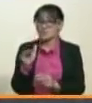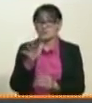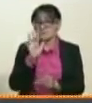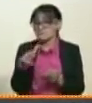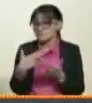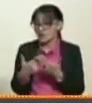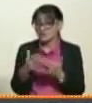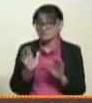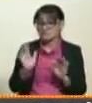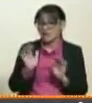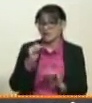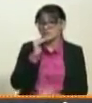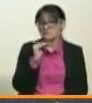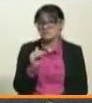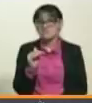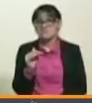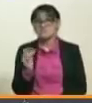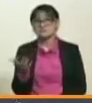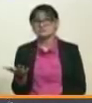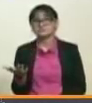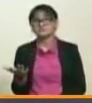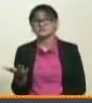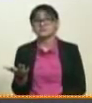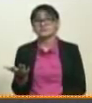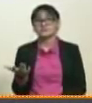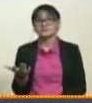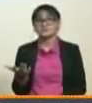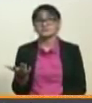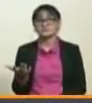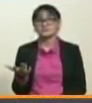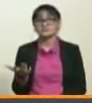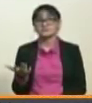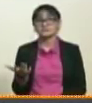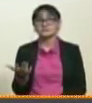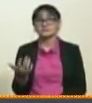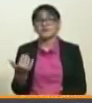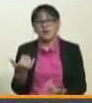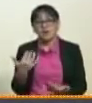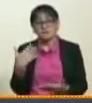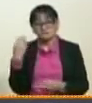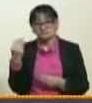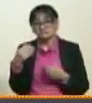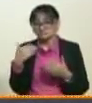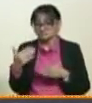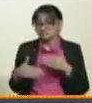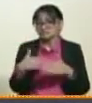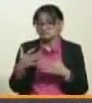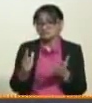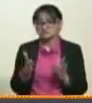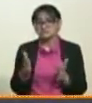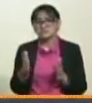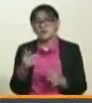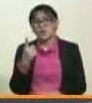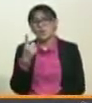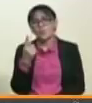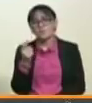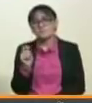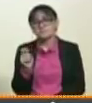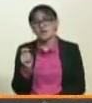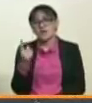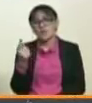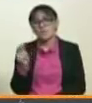explosiones y no nos cortan más cables nosotros podemos pensar podemos calcular que en mes y medio